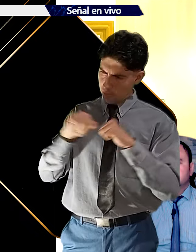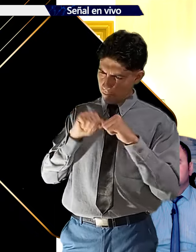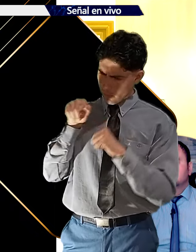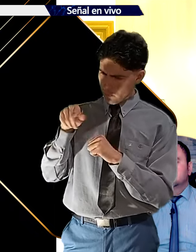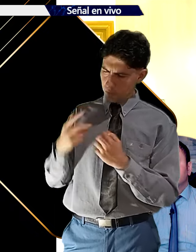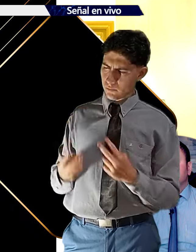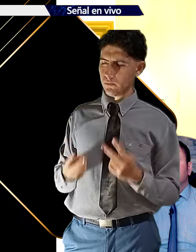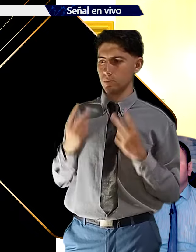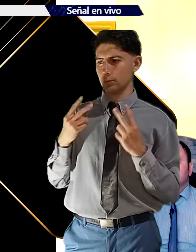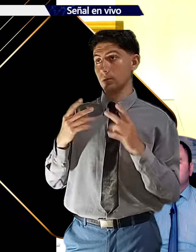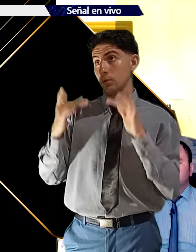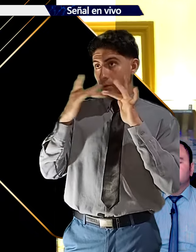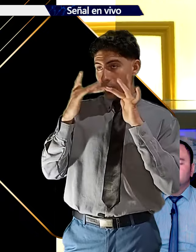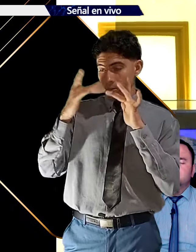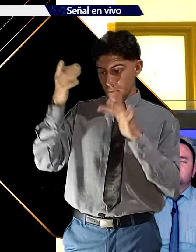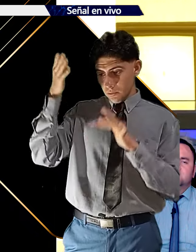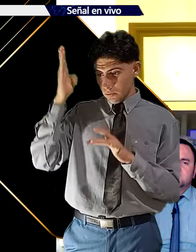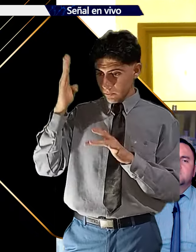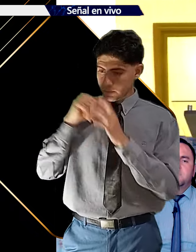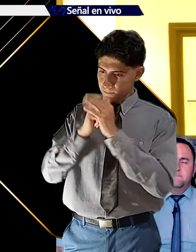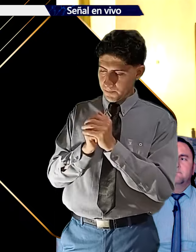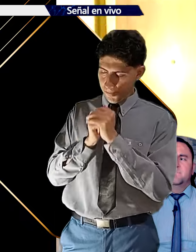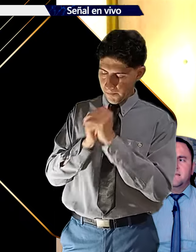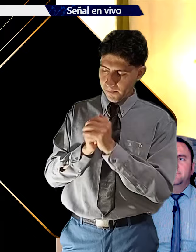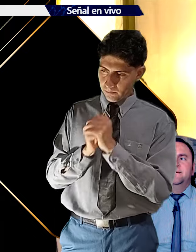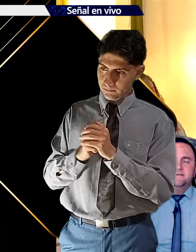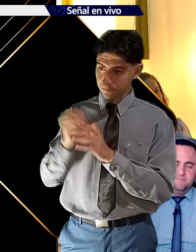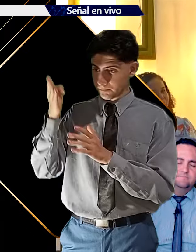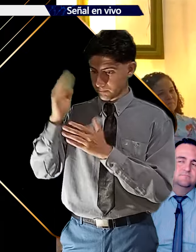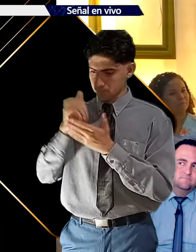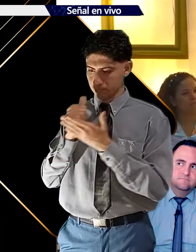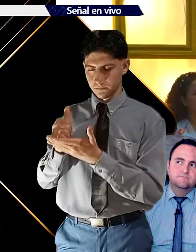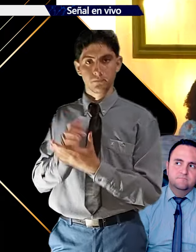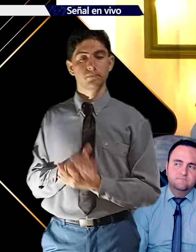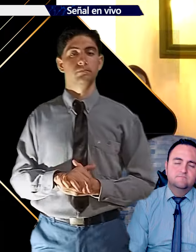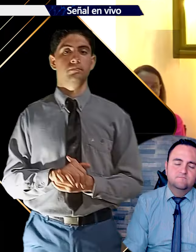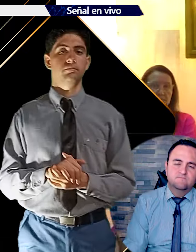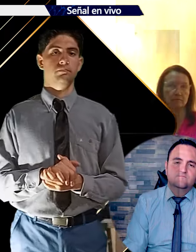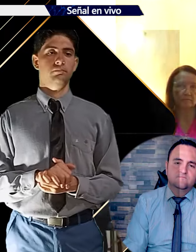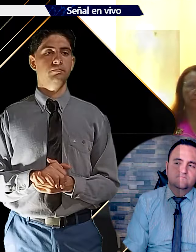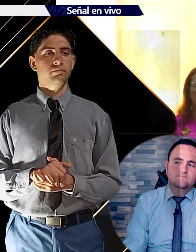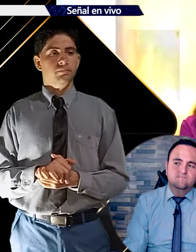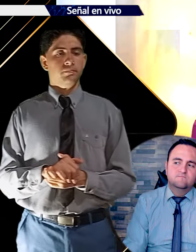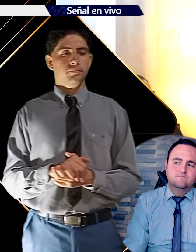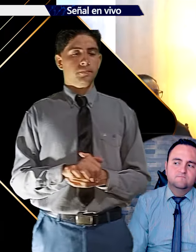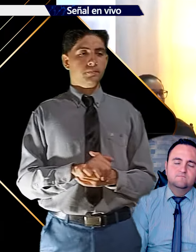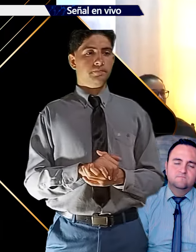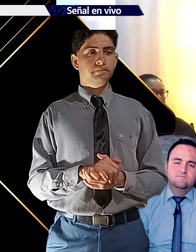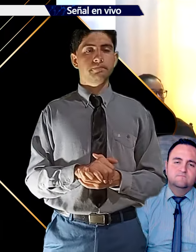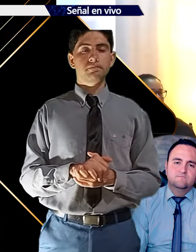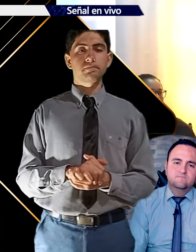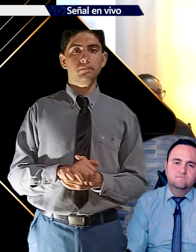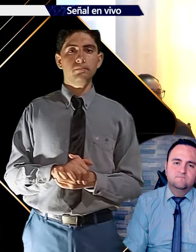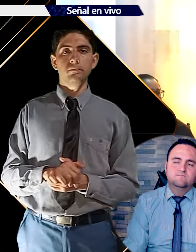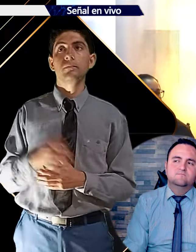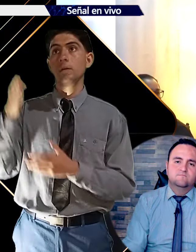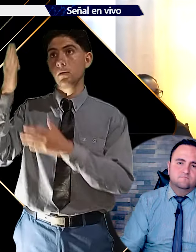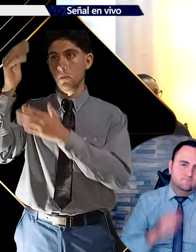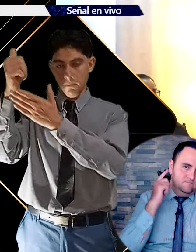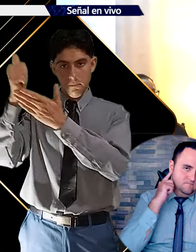hombre, contigo Dios va a hacer cosas también grandes. Así que pilas, que estoy muy conectada con Dios respecto a ti. Oye, hermanos, déjeme decirle que toda